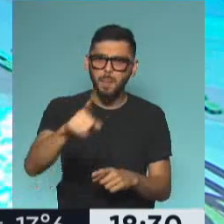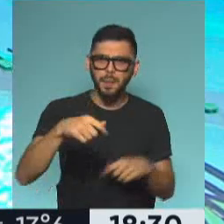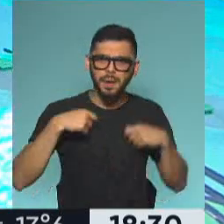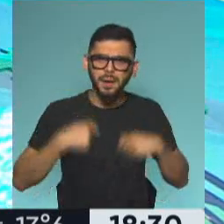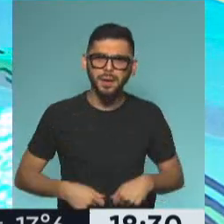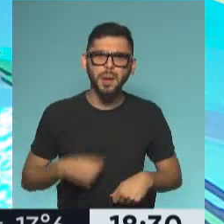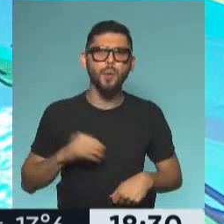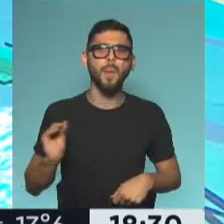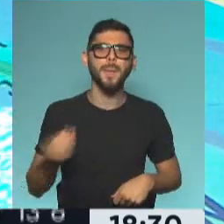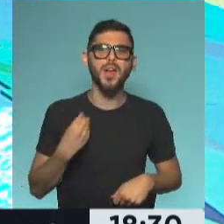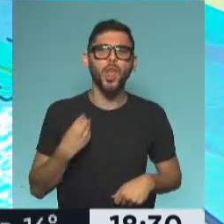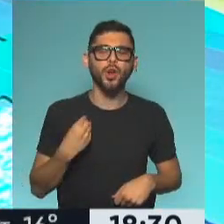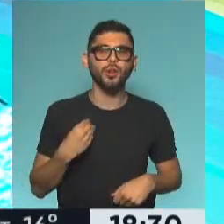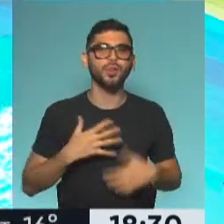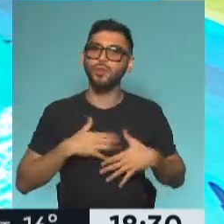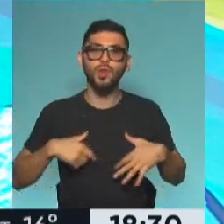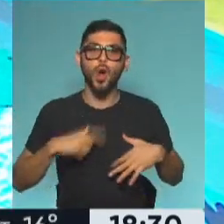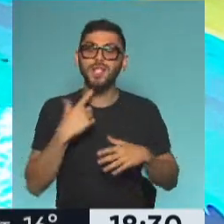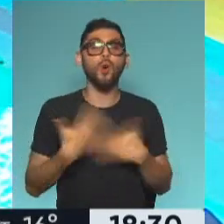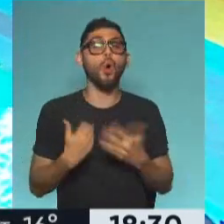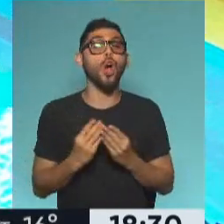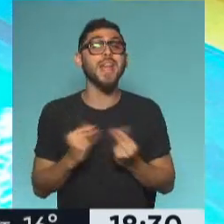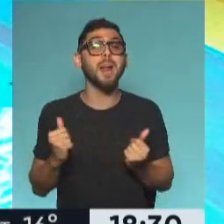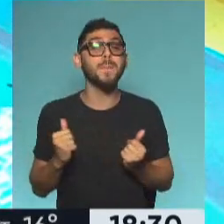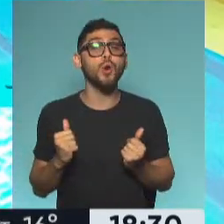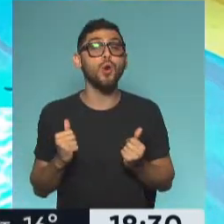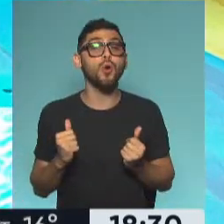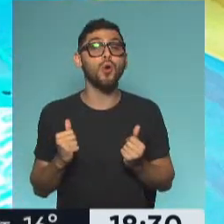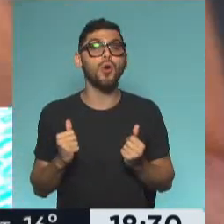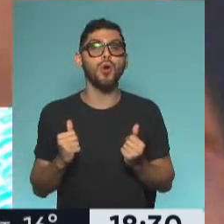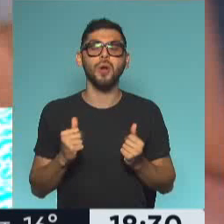de perdedor. No, Game Over, mira. ¿No? Se terminó. Claro, sí, bueno.